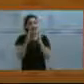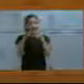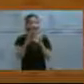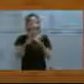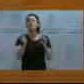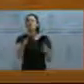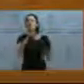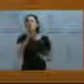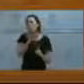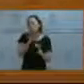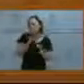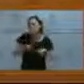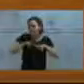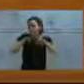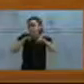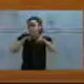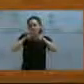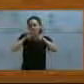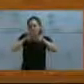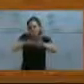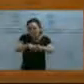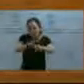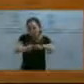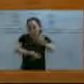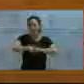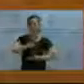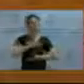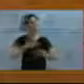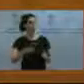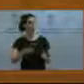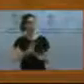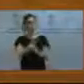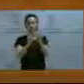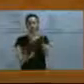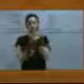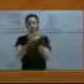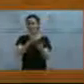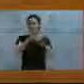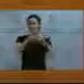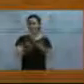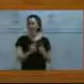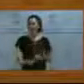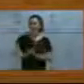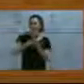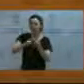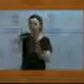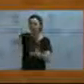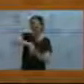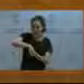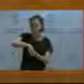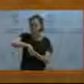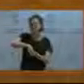Asturias, analizar cuáles son nuestros problemas y preguntarnos qué ocurriría si no aplicásemos esa solidaridad dentro de nuestra